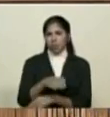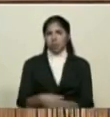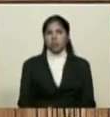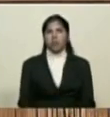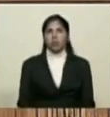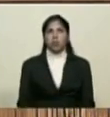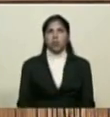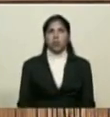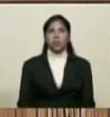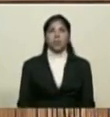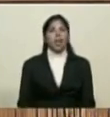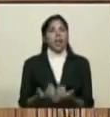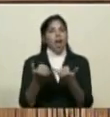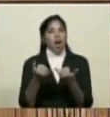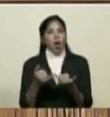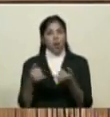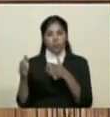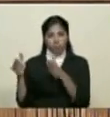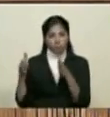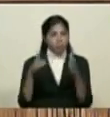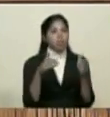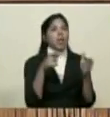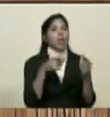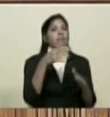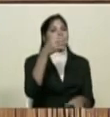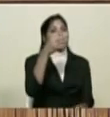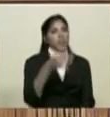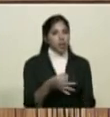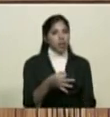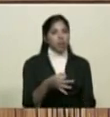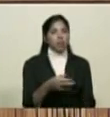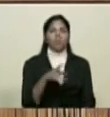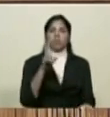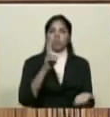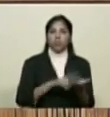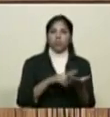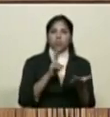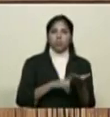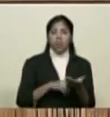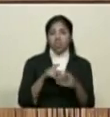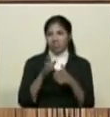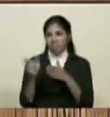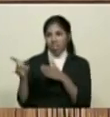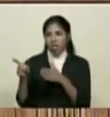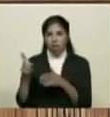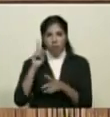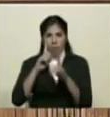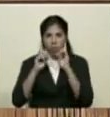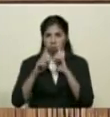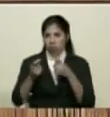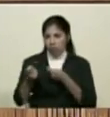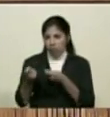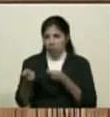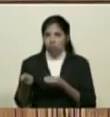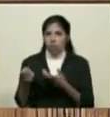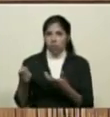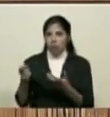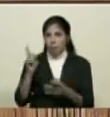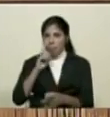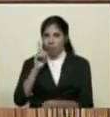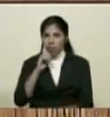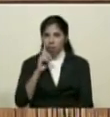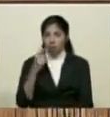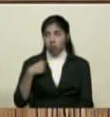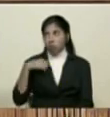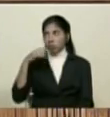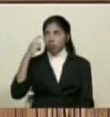verdad es diferente a la difamación, a la injuria, a la mentira, a la mitomanía, o sea, mentir